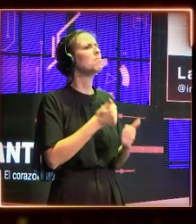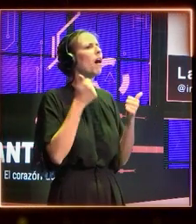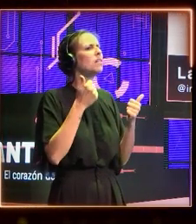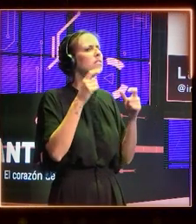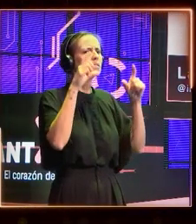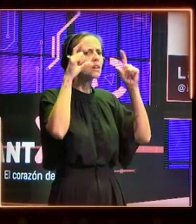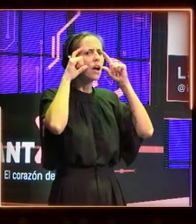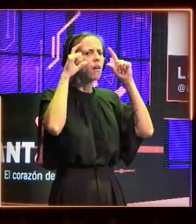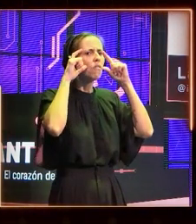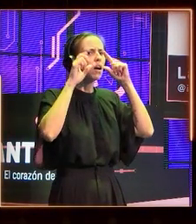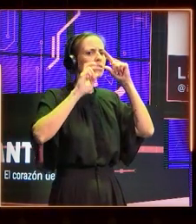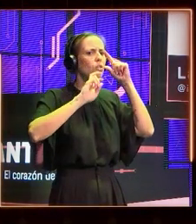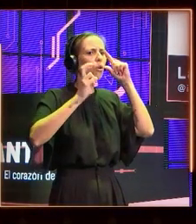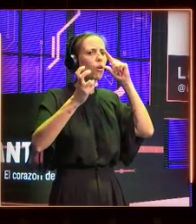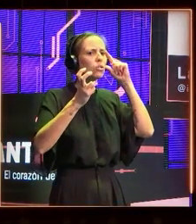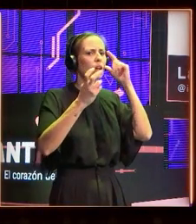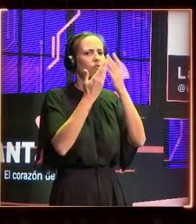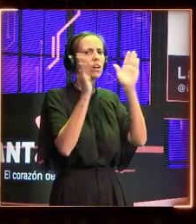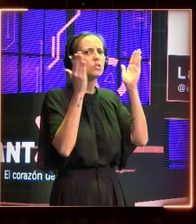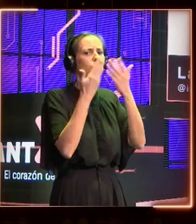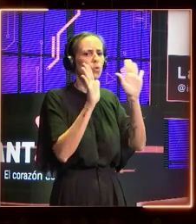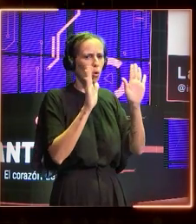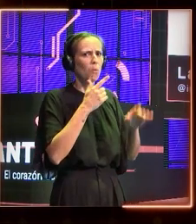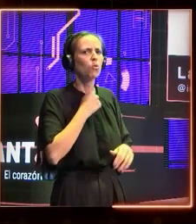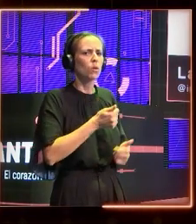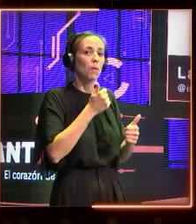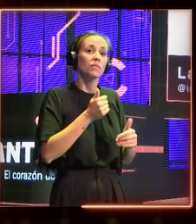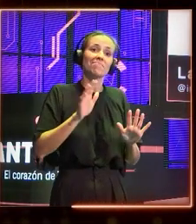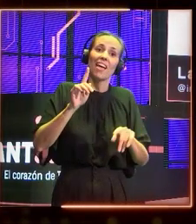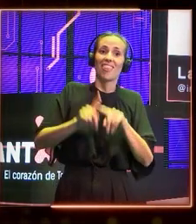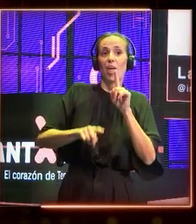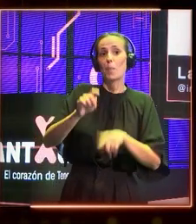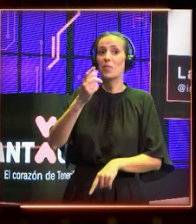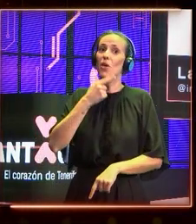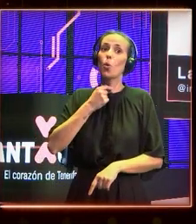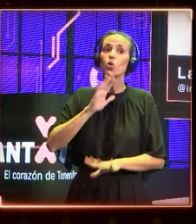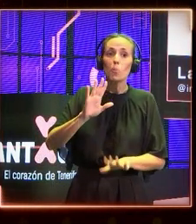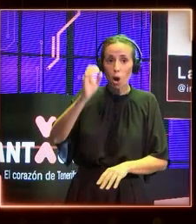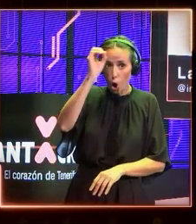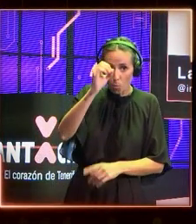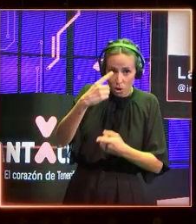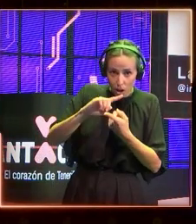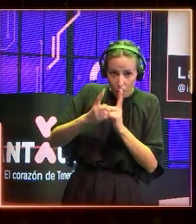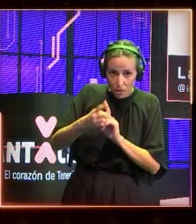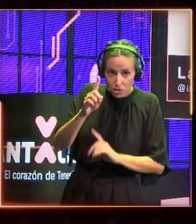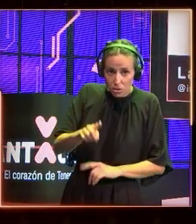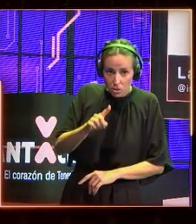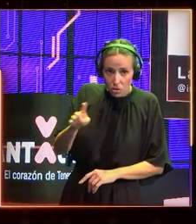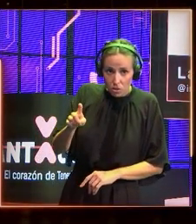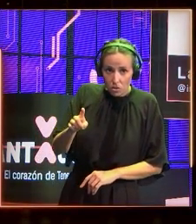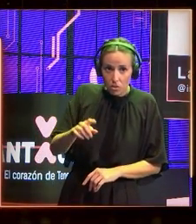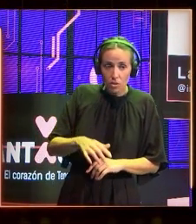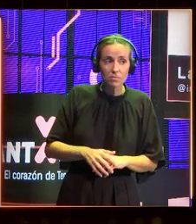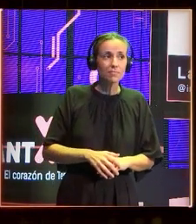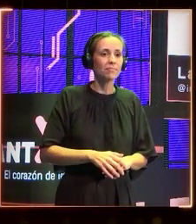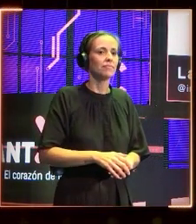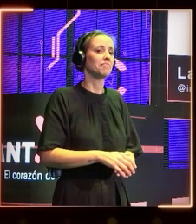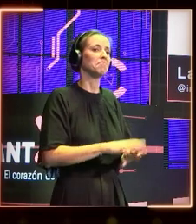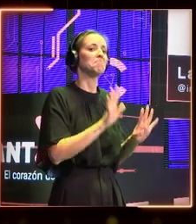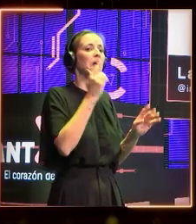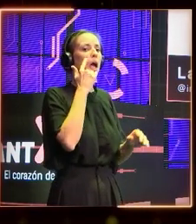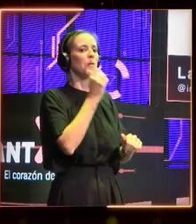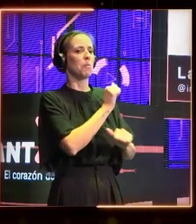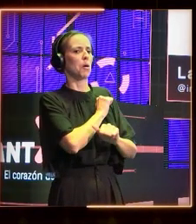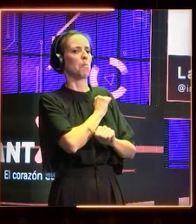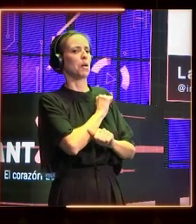sí te G bueno para gusto los colores pero cambiamos de opinión crees que sí hay futuro